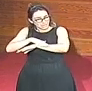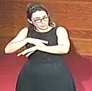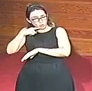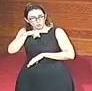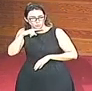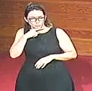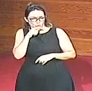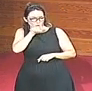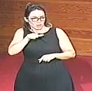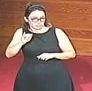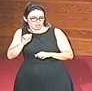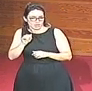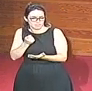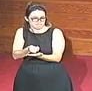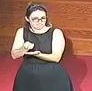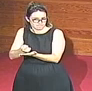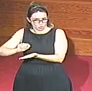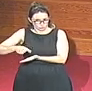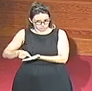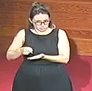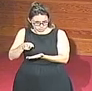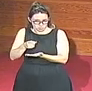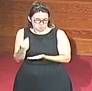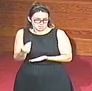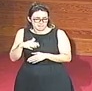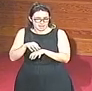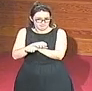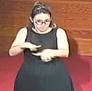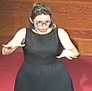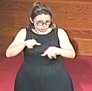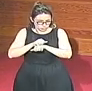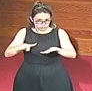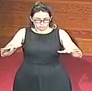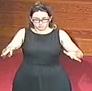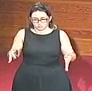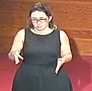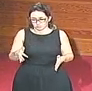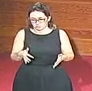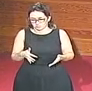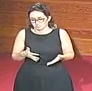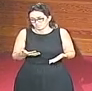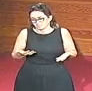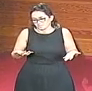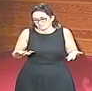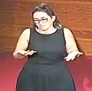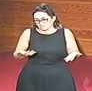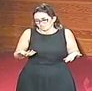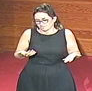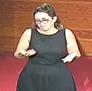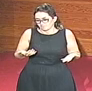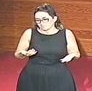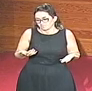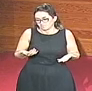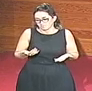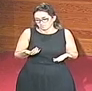cosas, son muy hábiles, ¿no? Con esto de lo viral son muy buenos haciendo contenido. RT no critica Russia